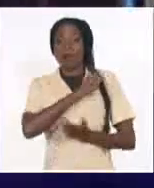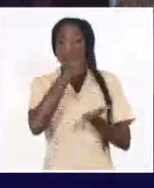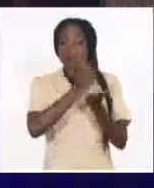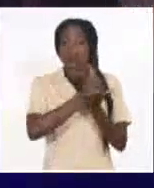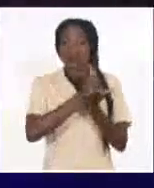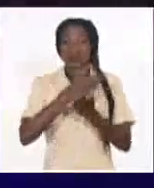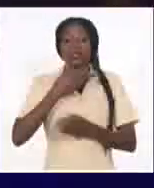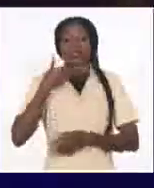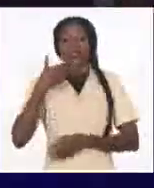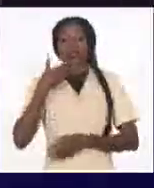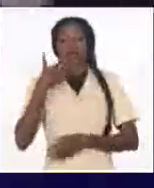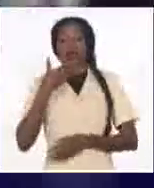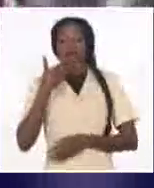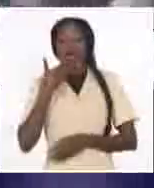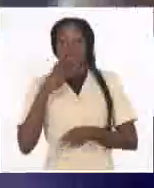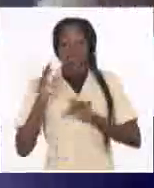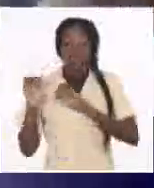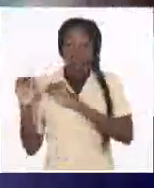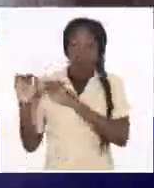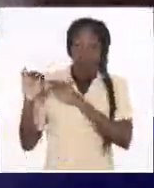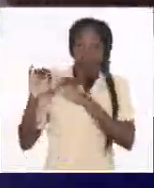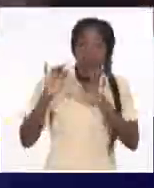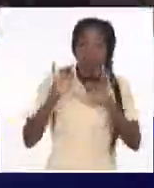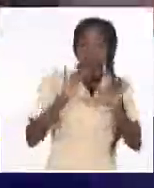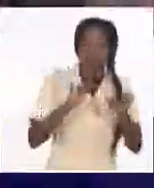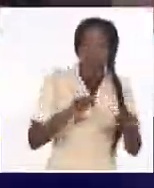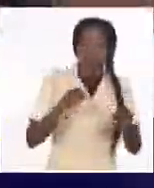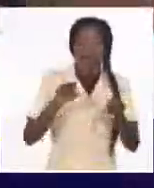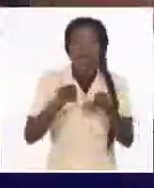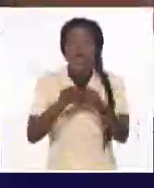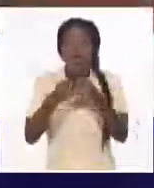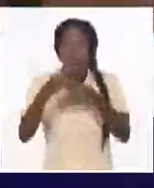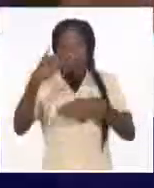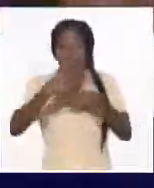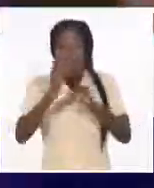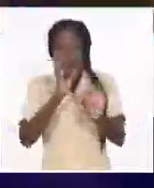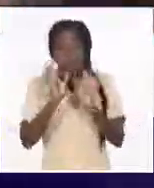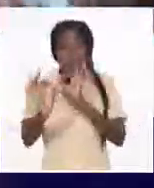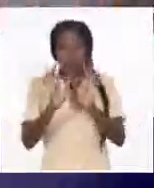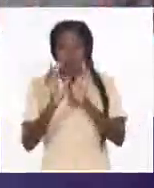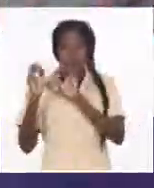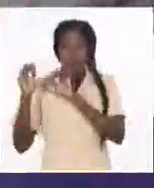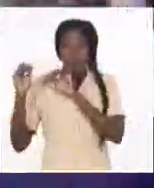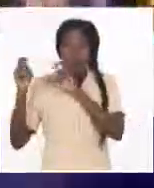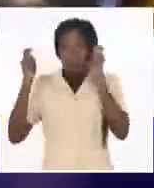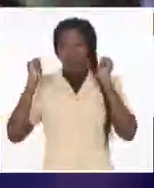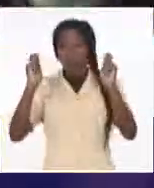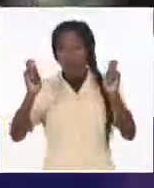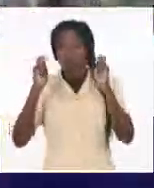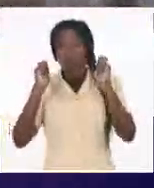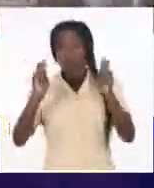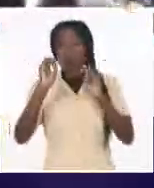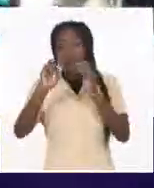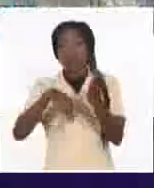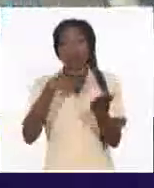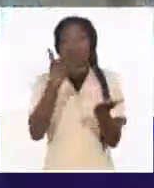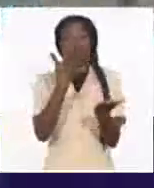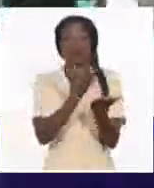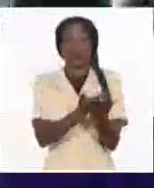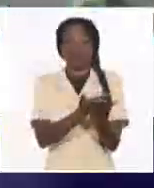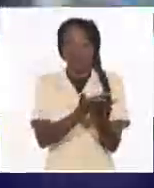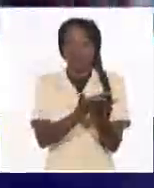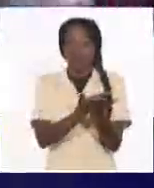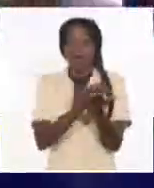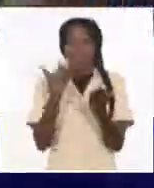policía cargó contra la turba tras un intento de romper el cordón de seguridad. Los manifestantes se oponen a la propuesta de ley de amnistía para